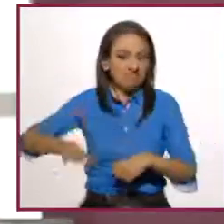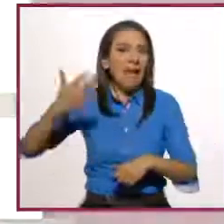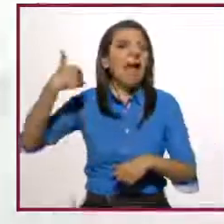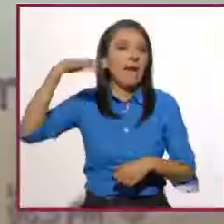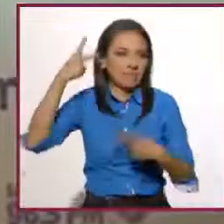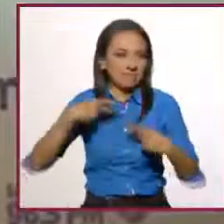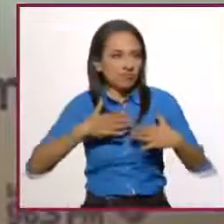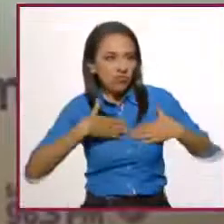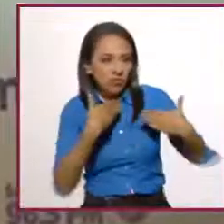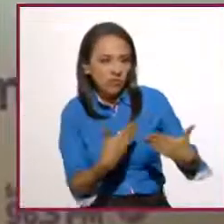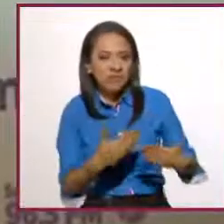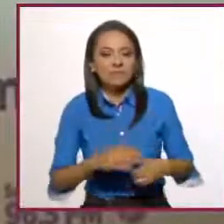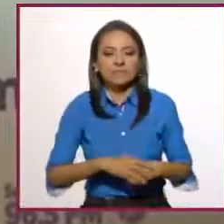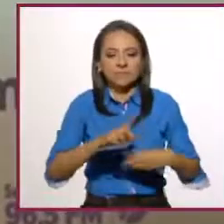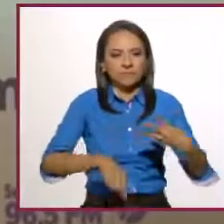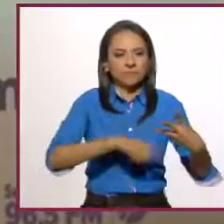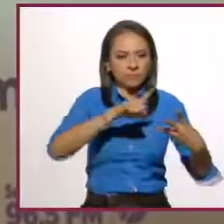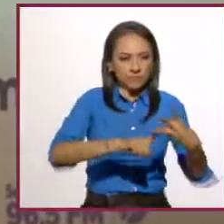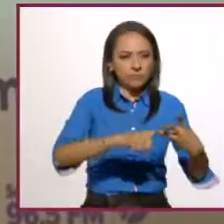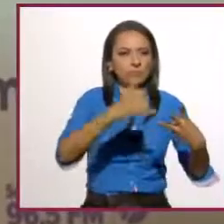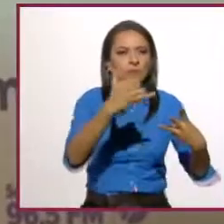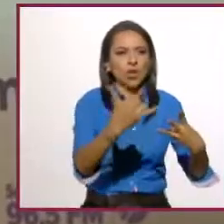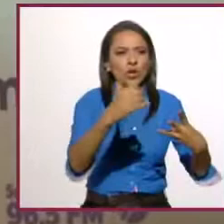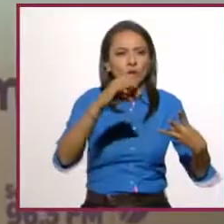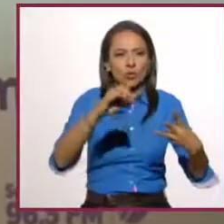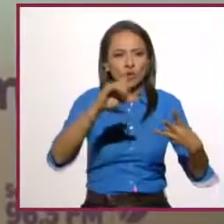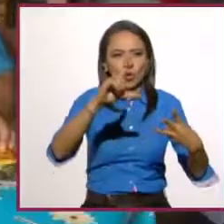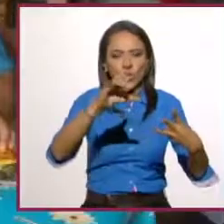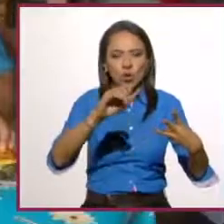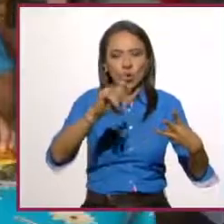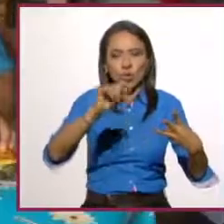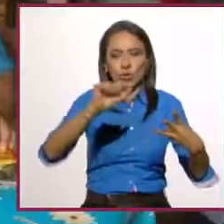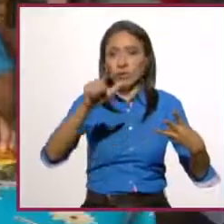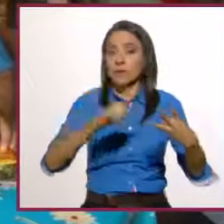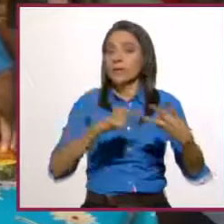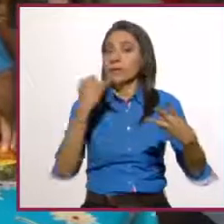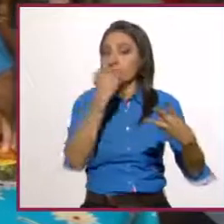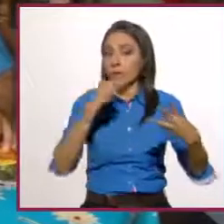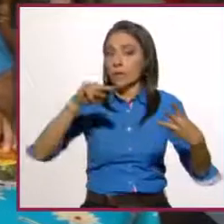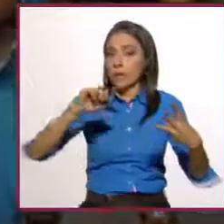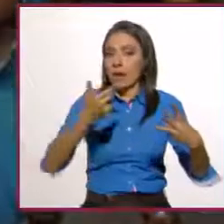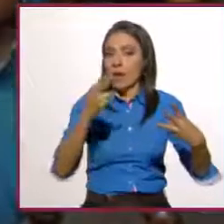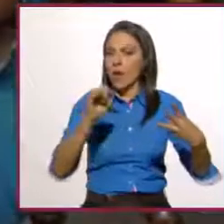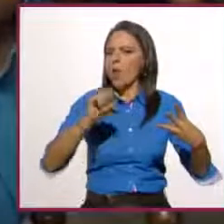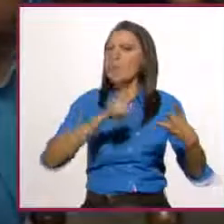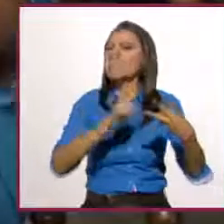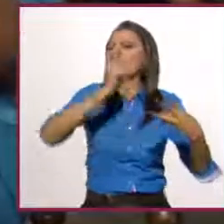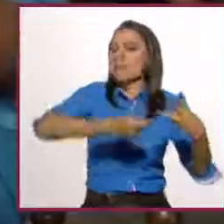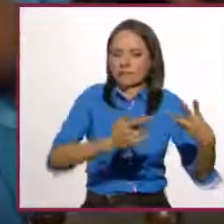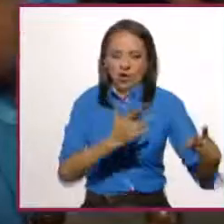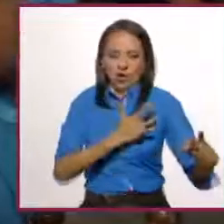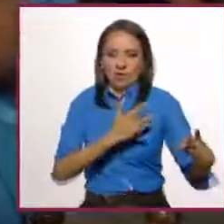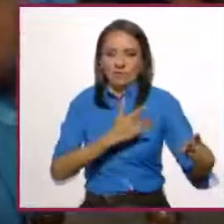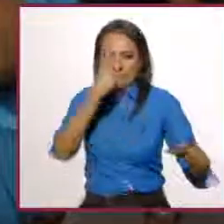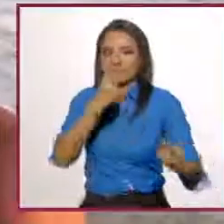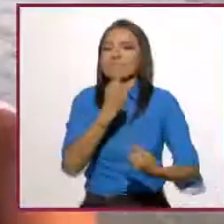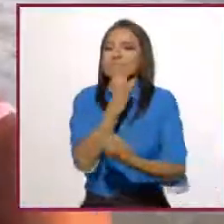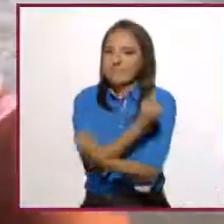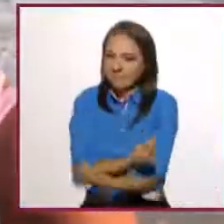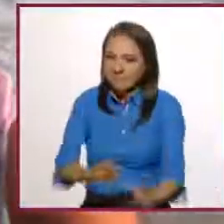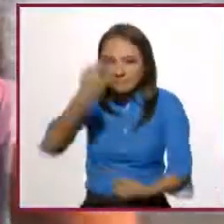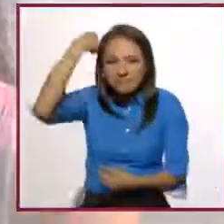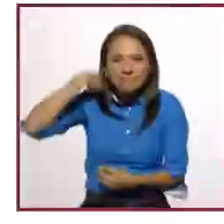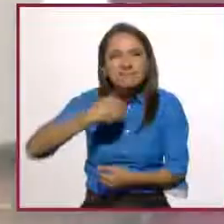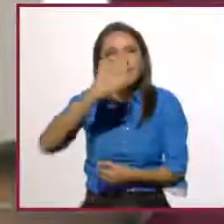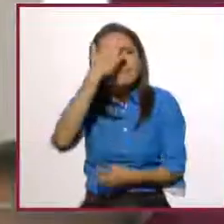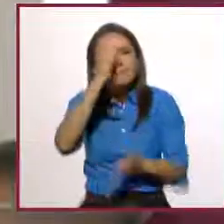ciudadana. Yolotl, palabra náhuatl que significa corazón, está dirigido a los niños para que conozcan y reflexionen sobre los